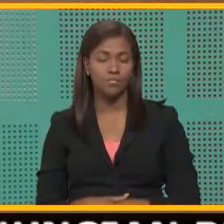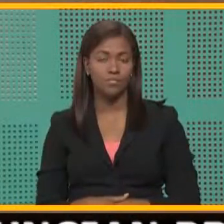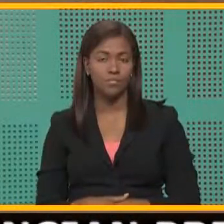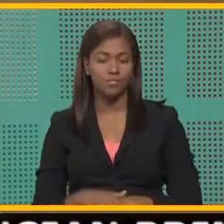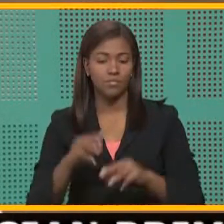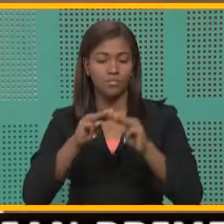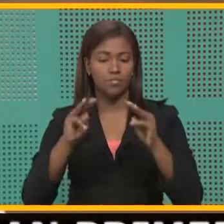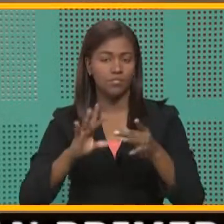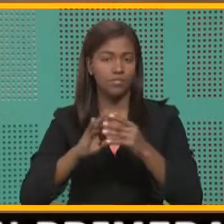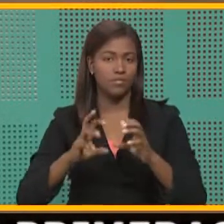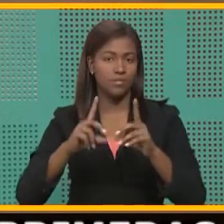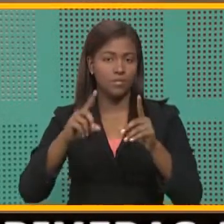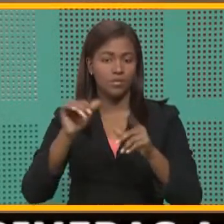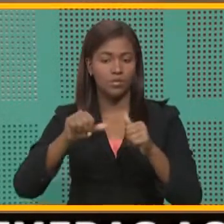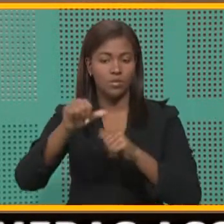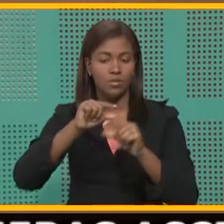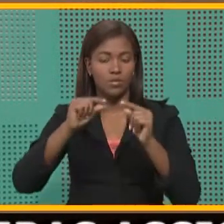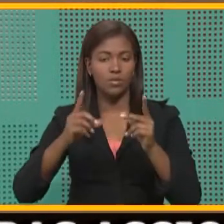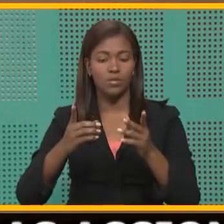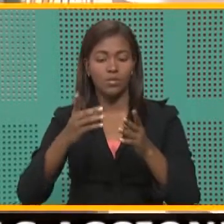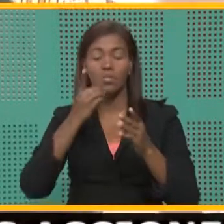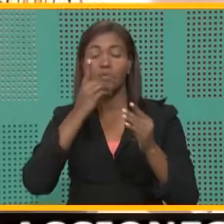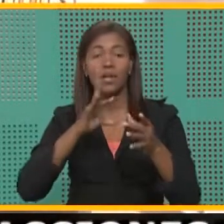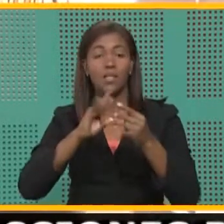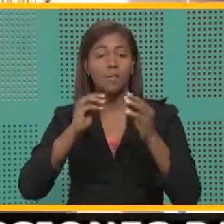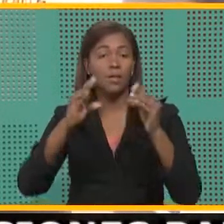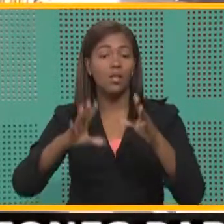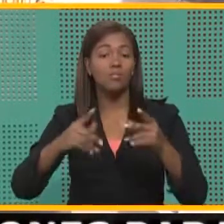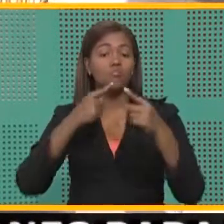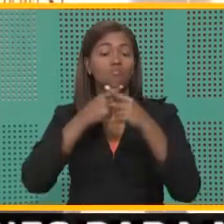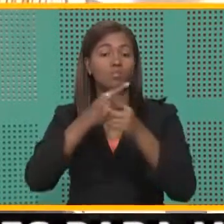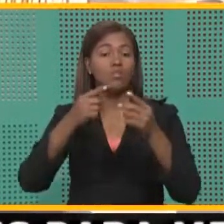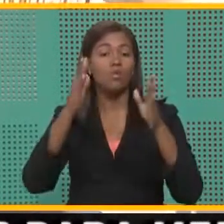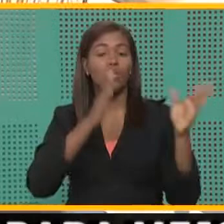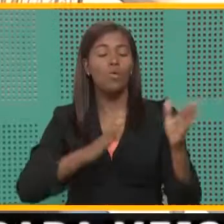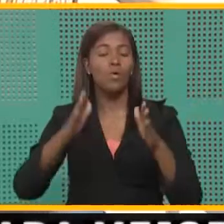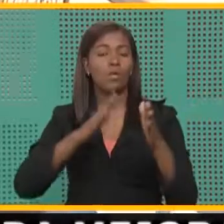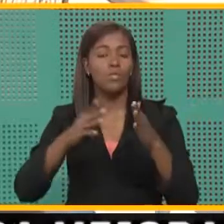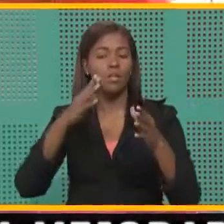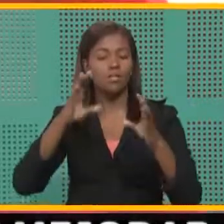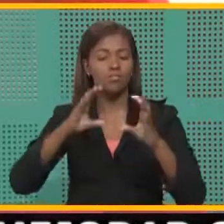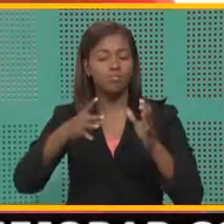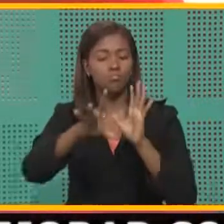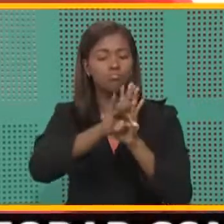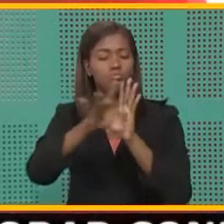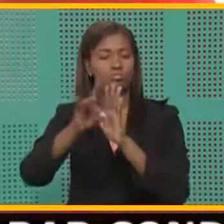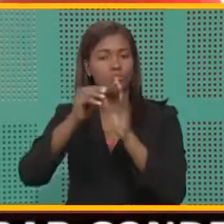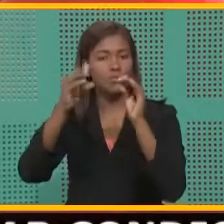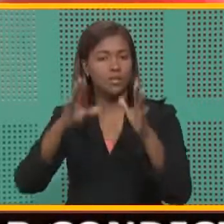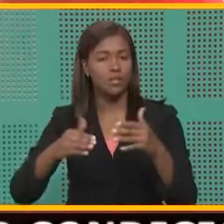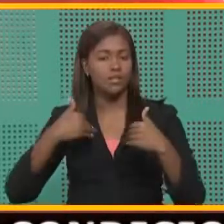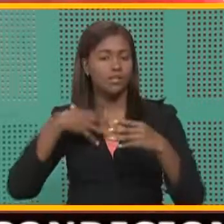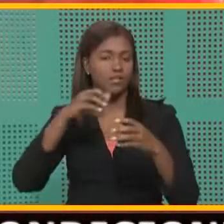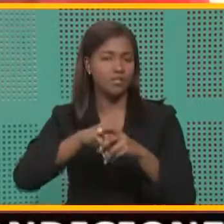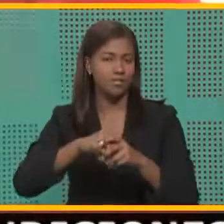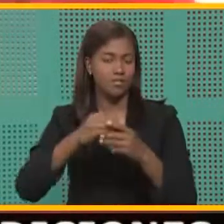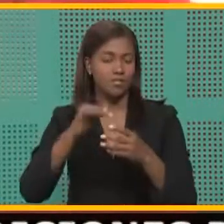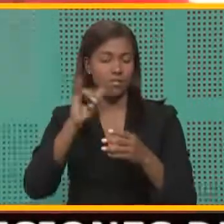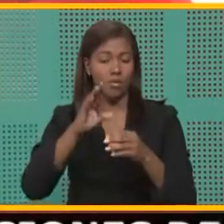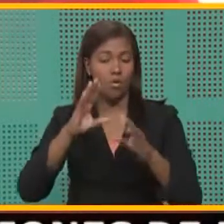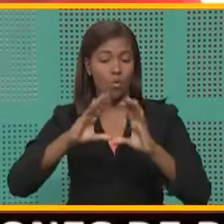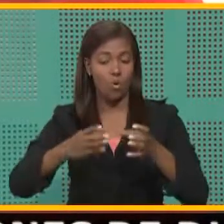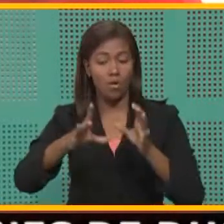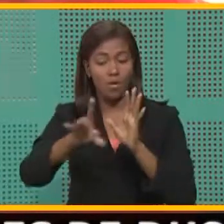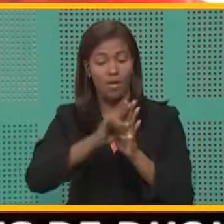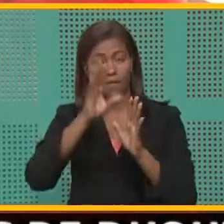El Ministerio de Educación y la Asociación Dominicana de Profesores anunciaron la organización de un concurso de oposición docente complementario. El concurso